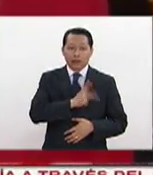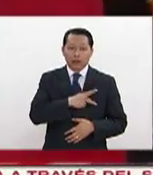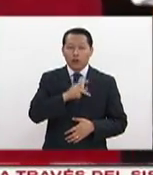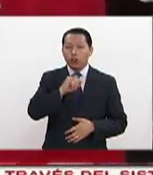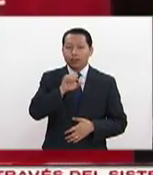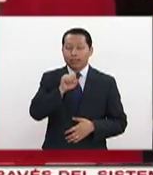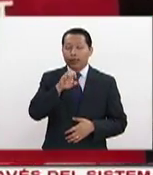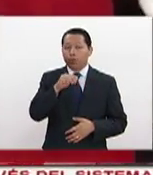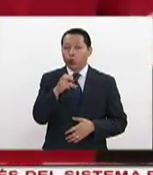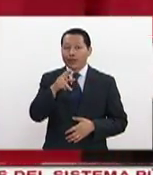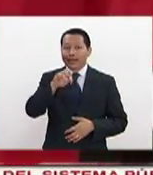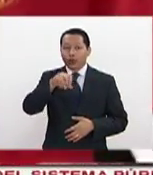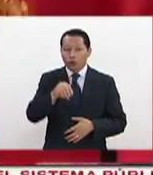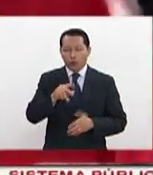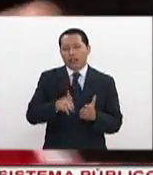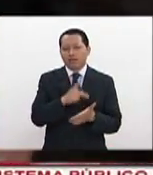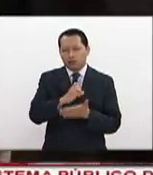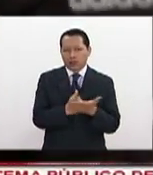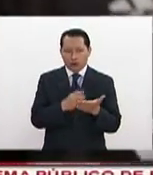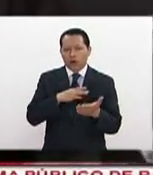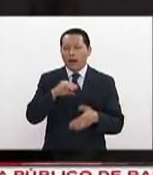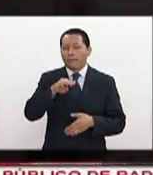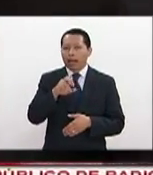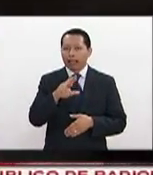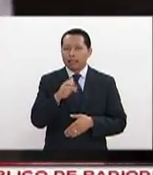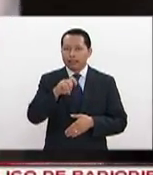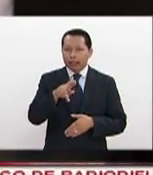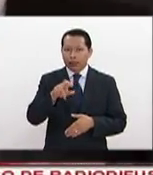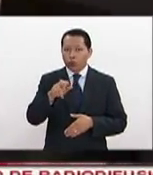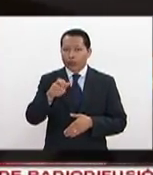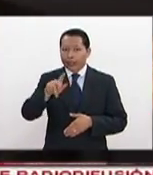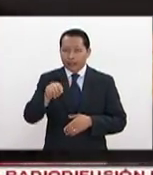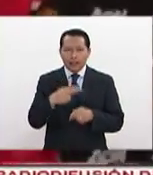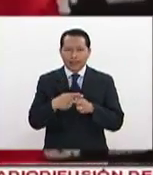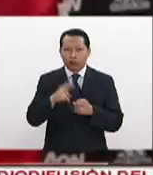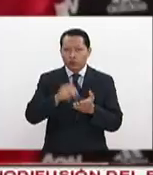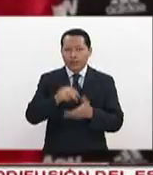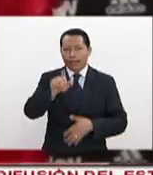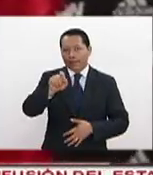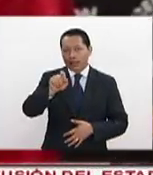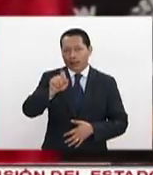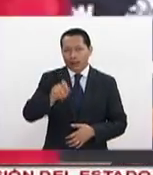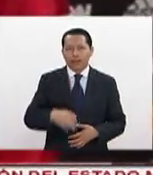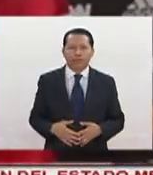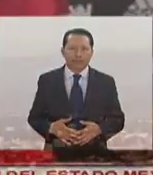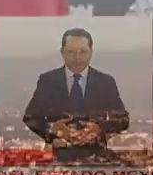José Mourinho renovó contrato con el Manchester United hasta el 2020.